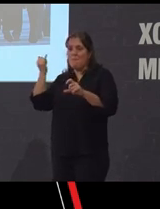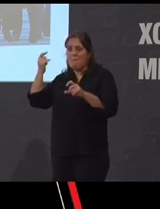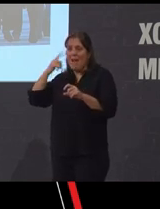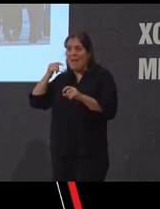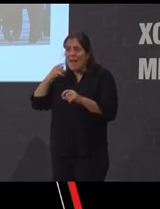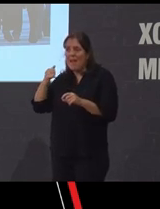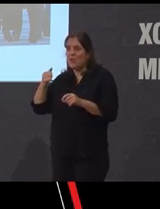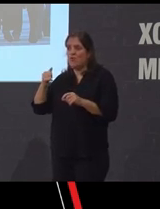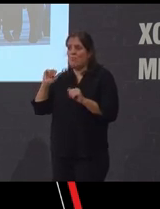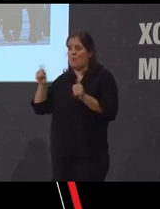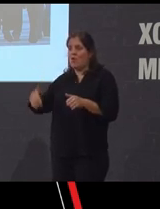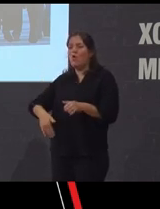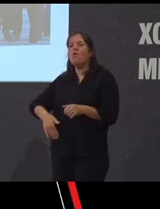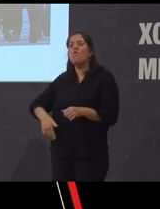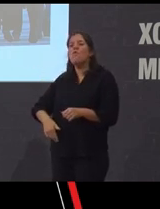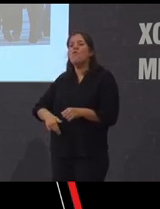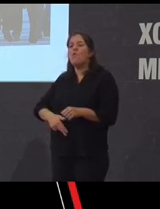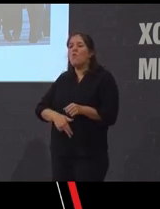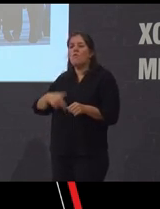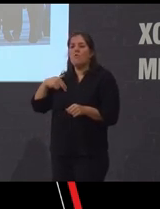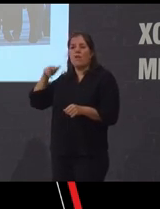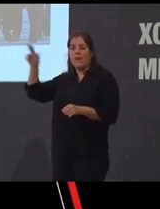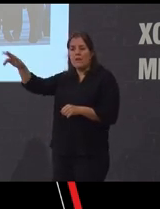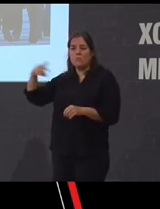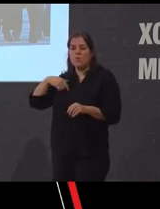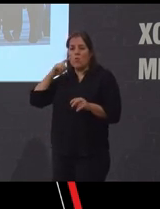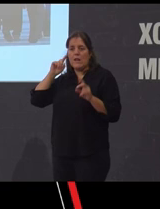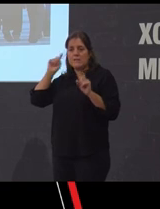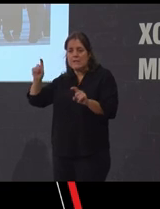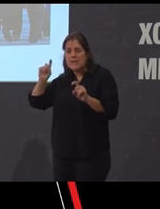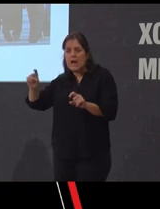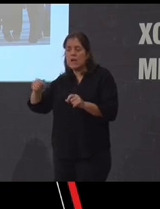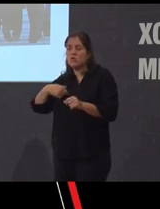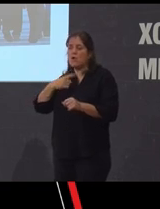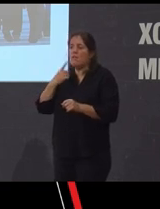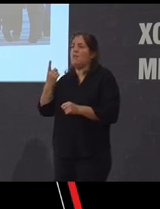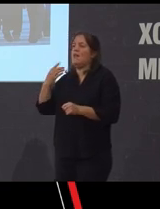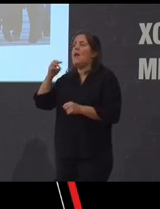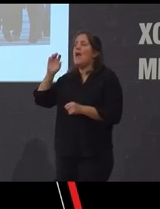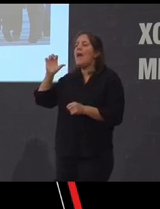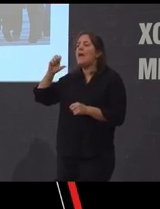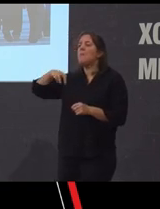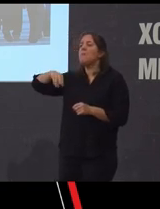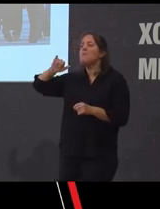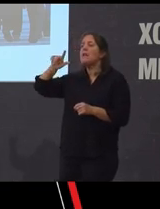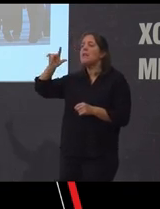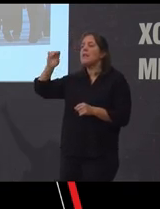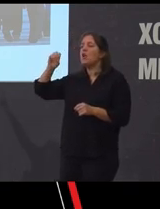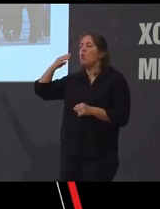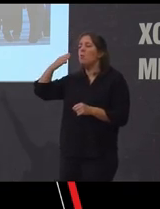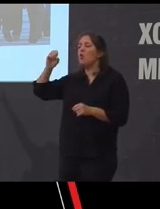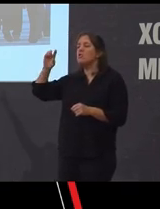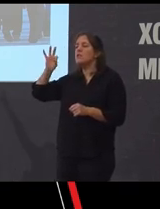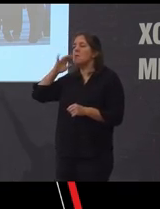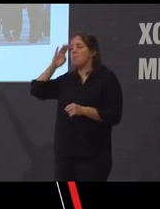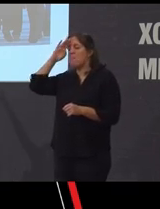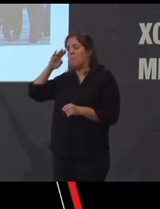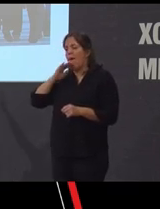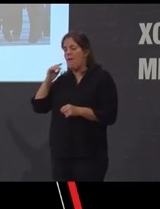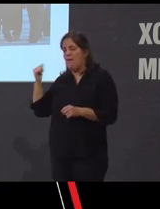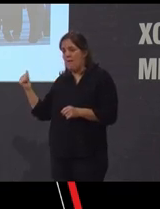os tiveron asesorando e enseñando. Emilio Botín Pai, o pai de